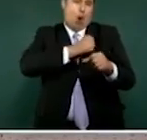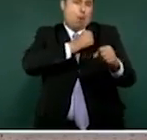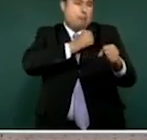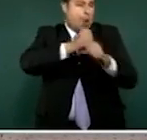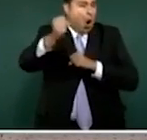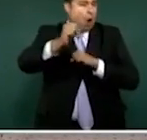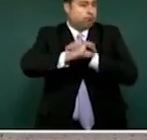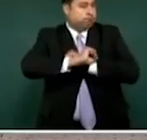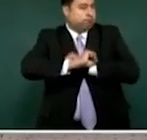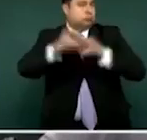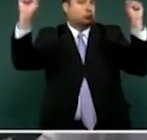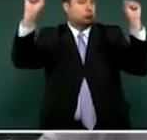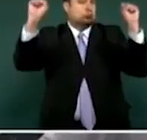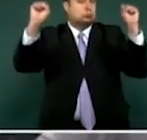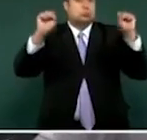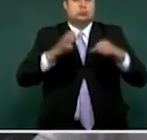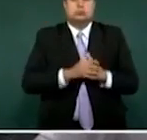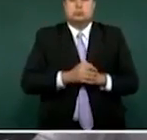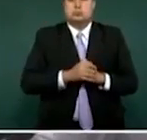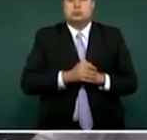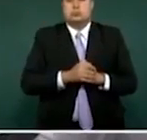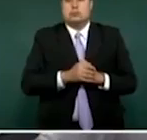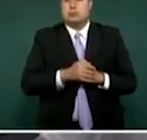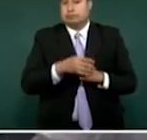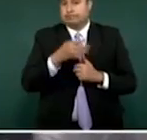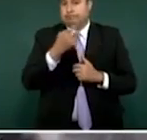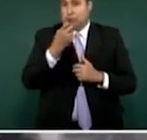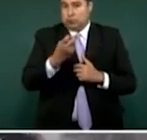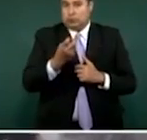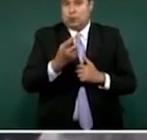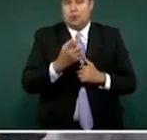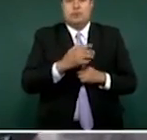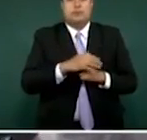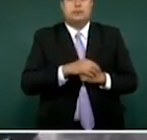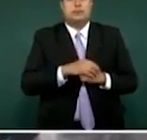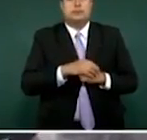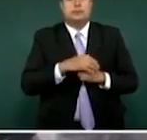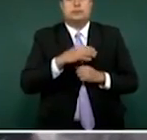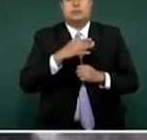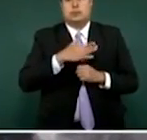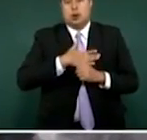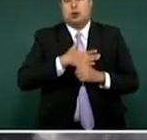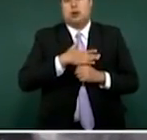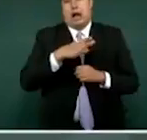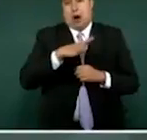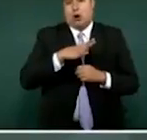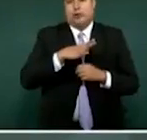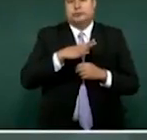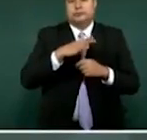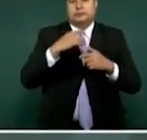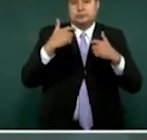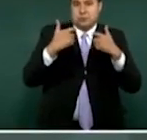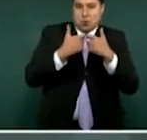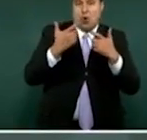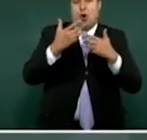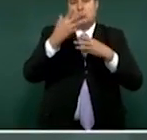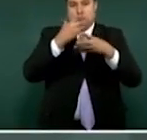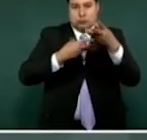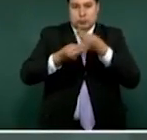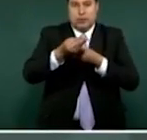nuestro planteamiento, en lo que es la economía moral que